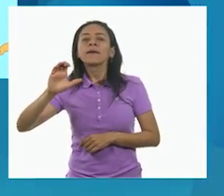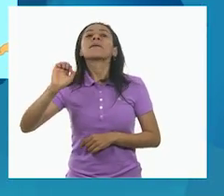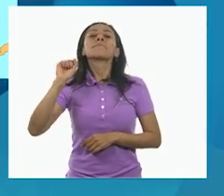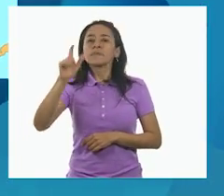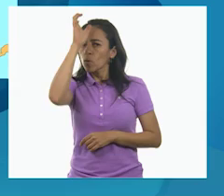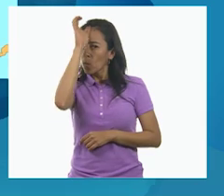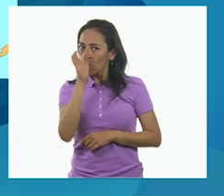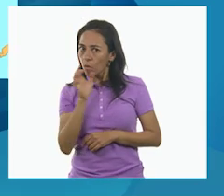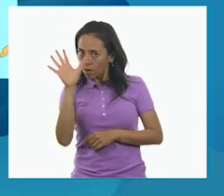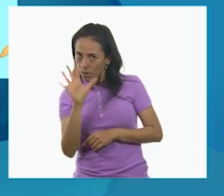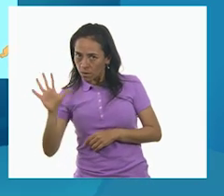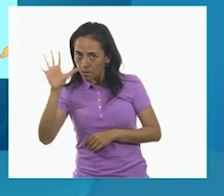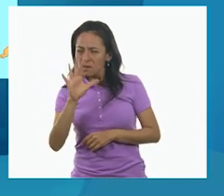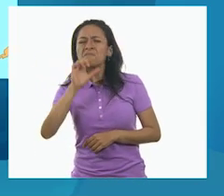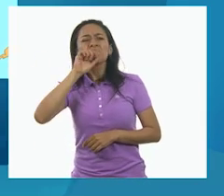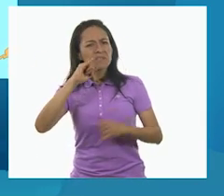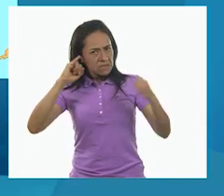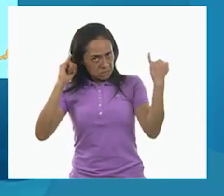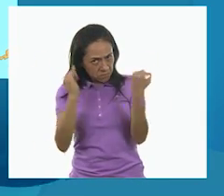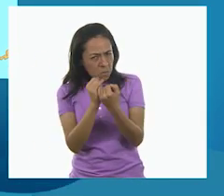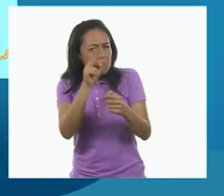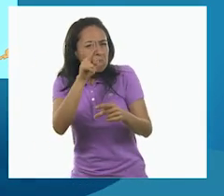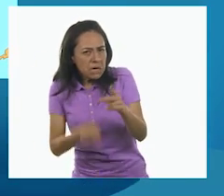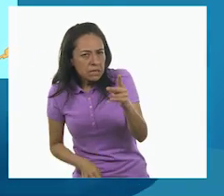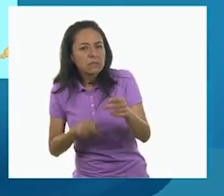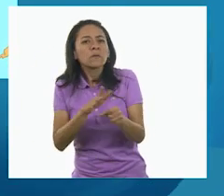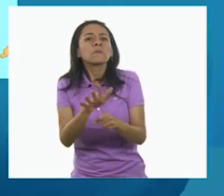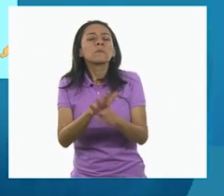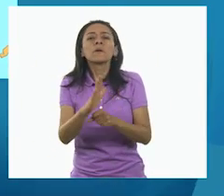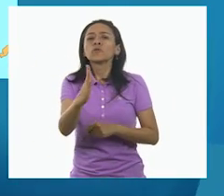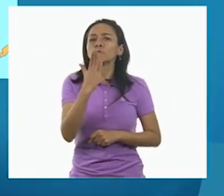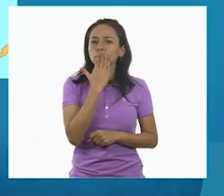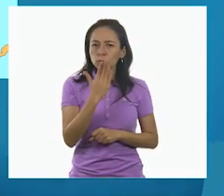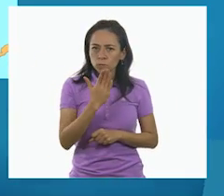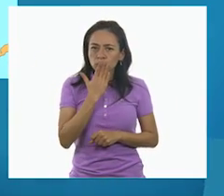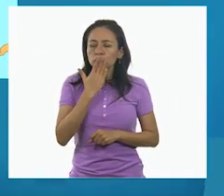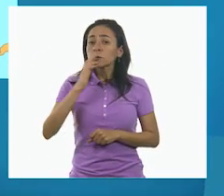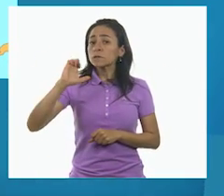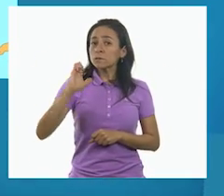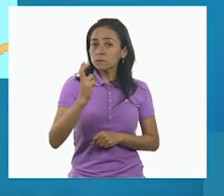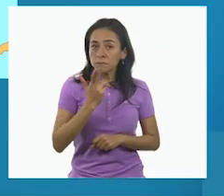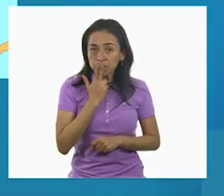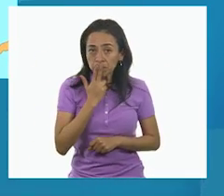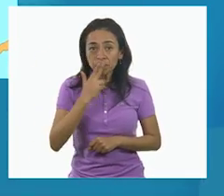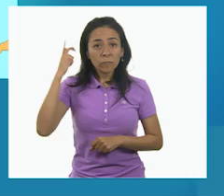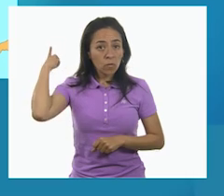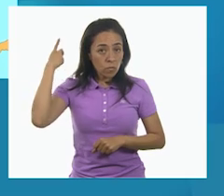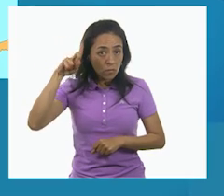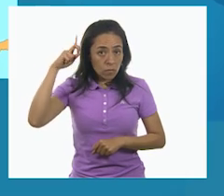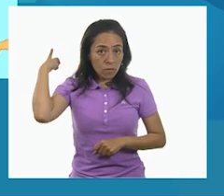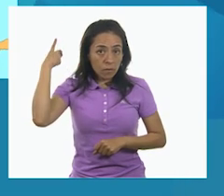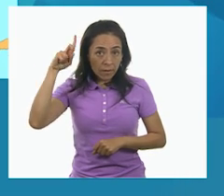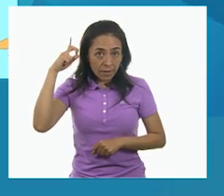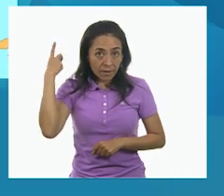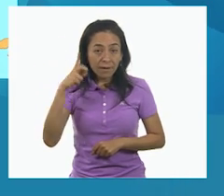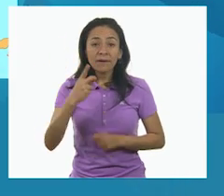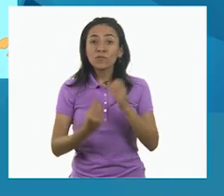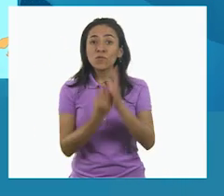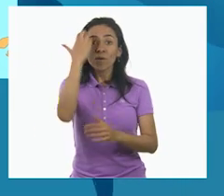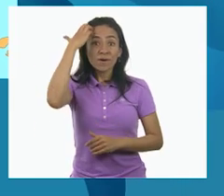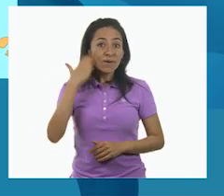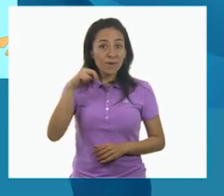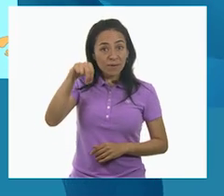Coahuila, así como partes de los estados de Sonora, Chihuahua, Durango, Nuevo